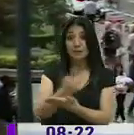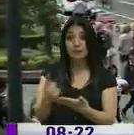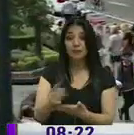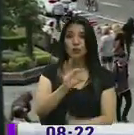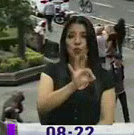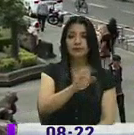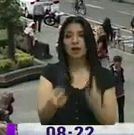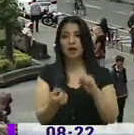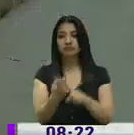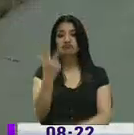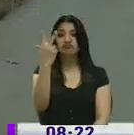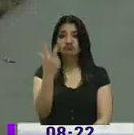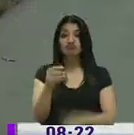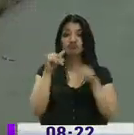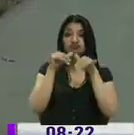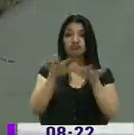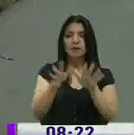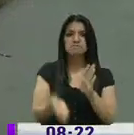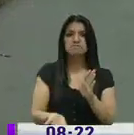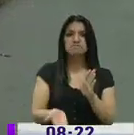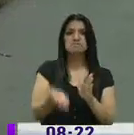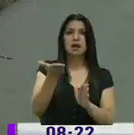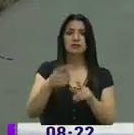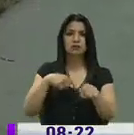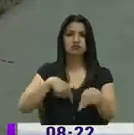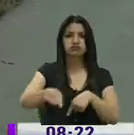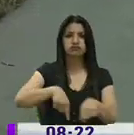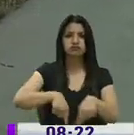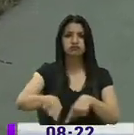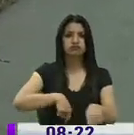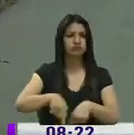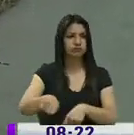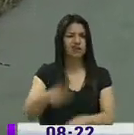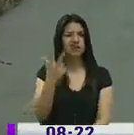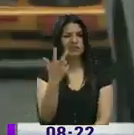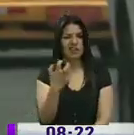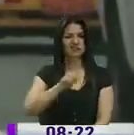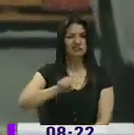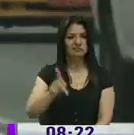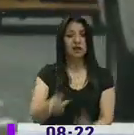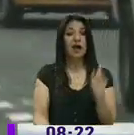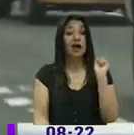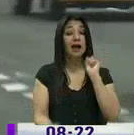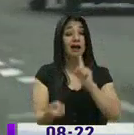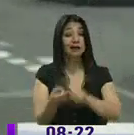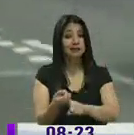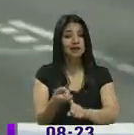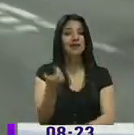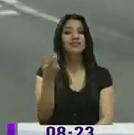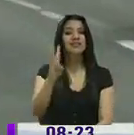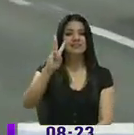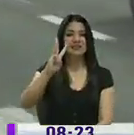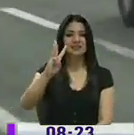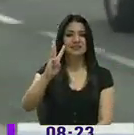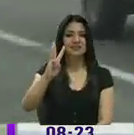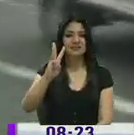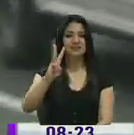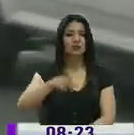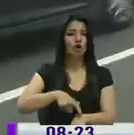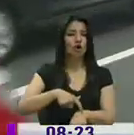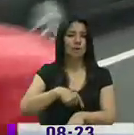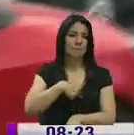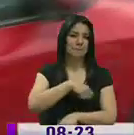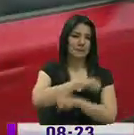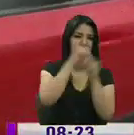13 de septiembre se aumentó la velocidad de los vehículos de 13 kilómetros por hora a 16 en horas pico